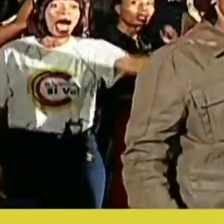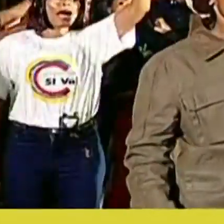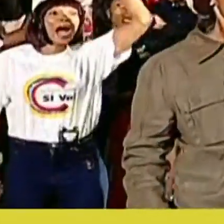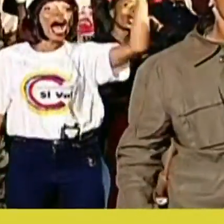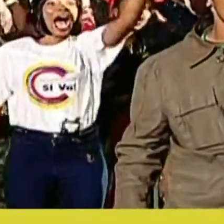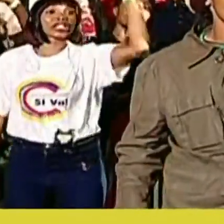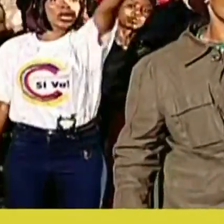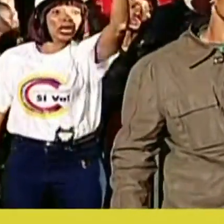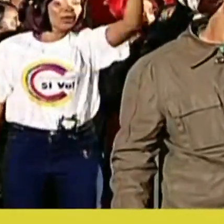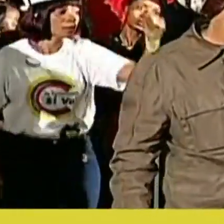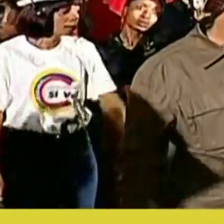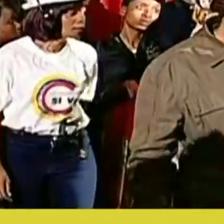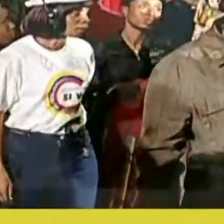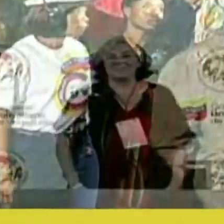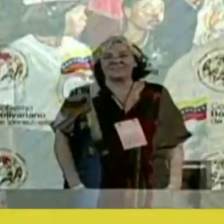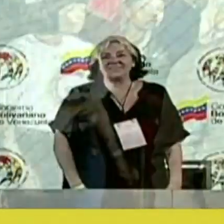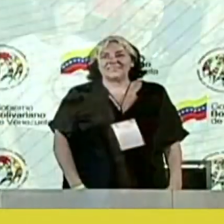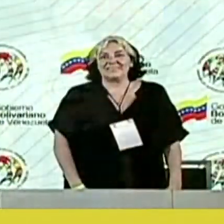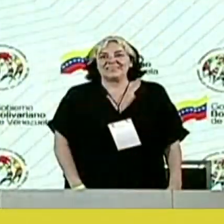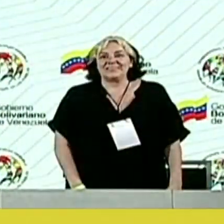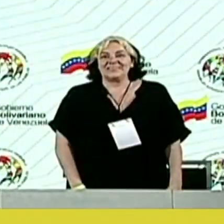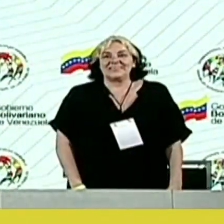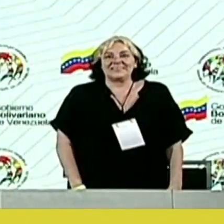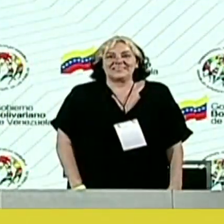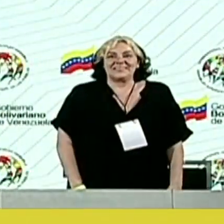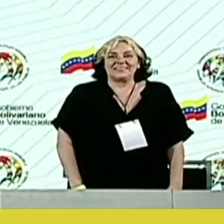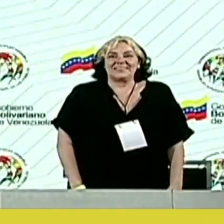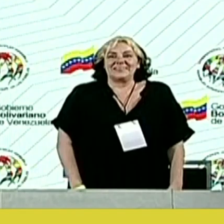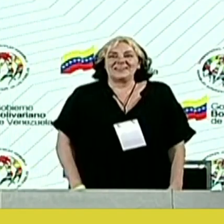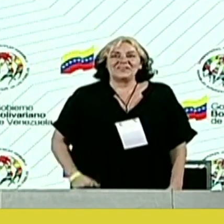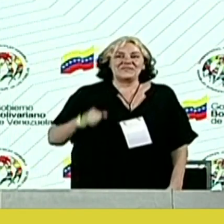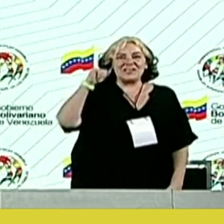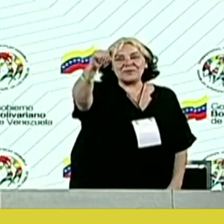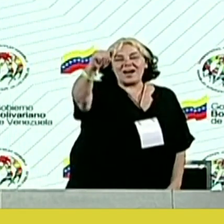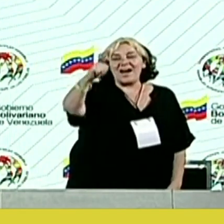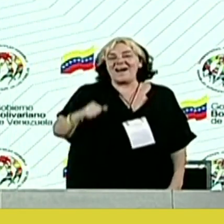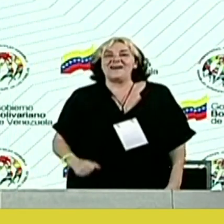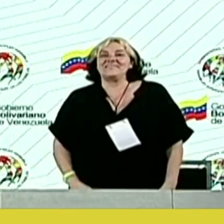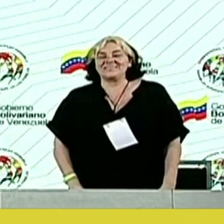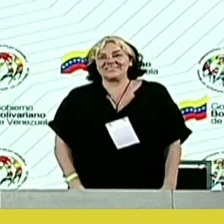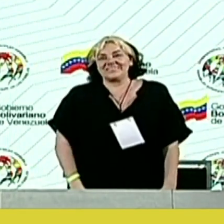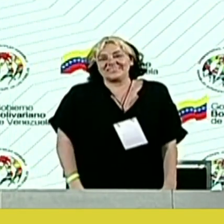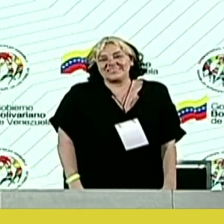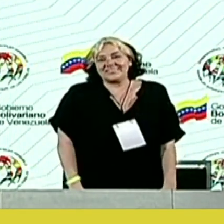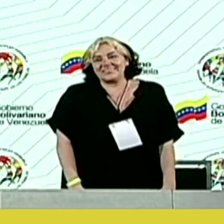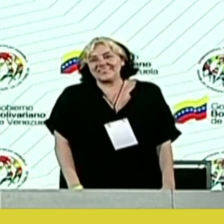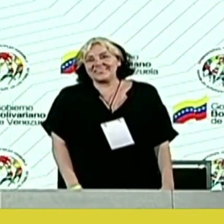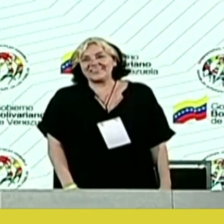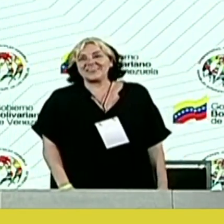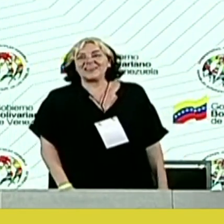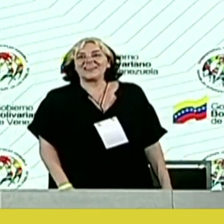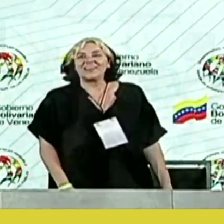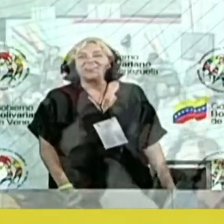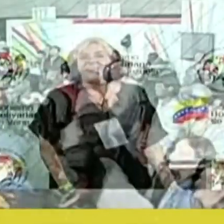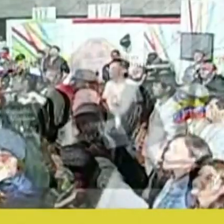Amanta Viva the people of Venezuela Viva Long live the spirit